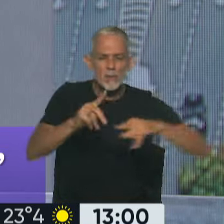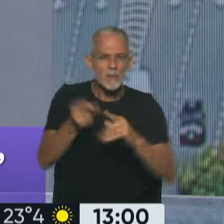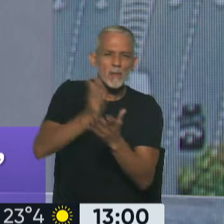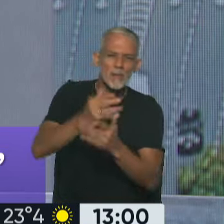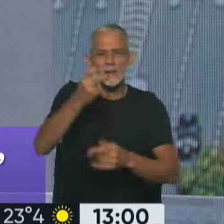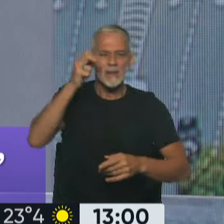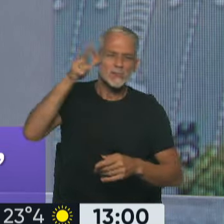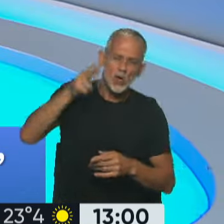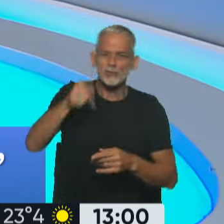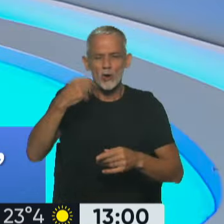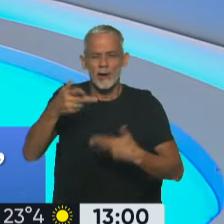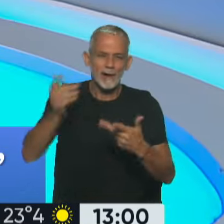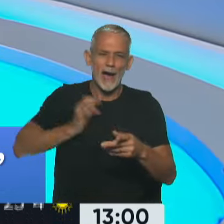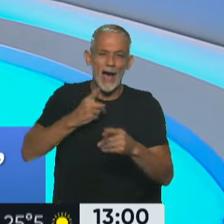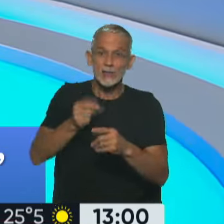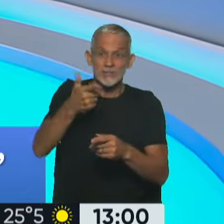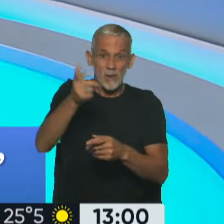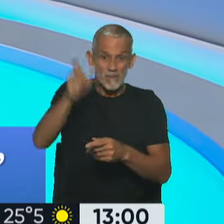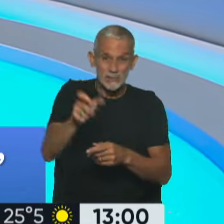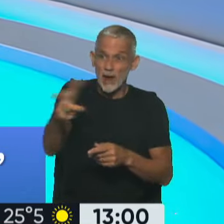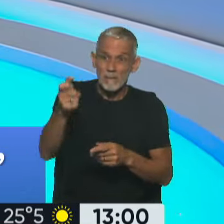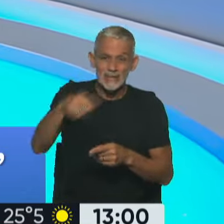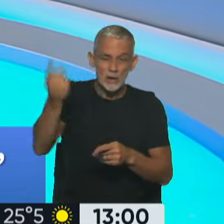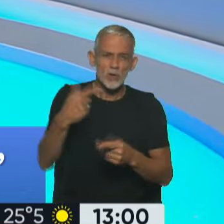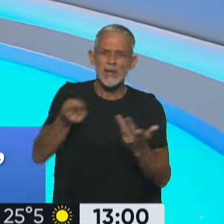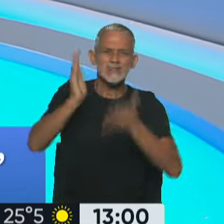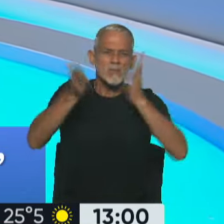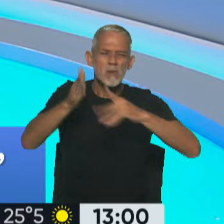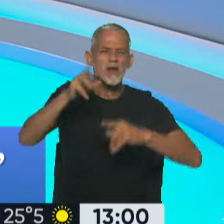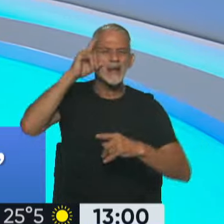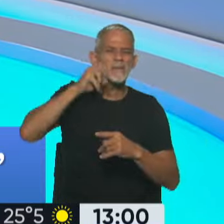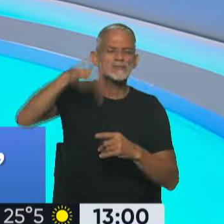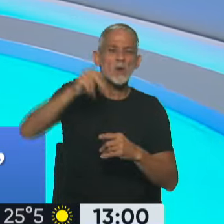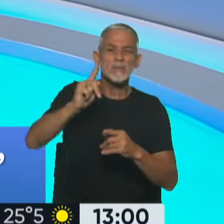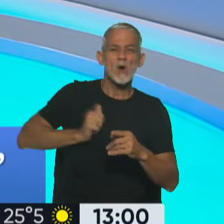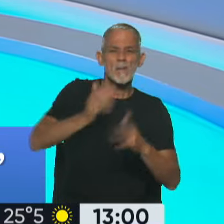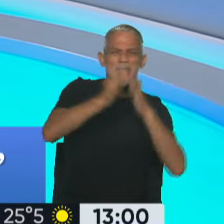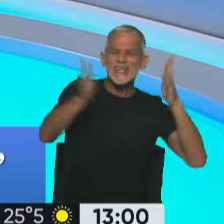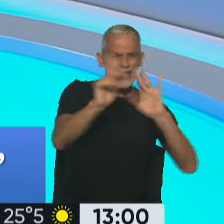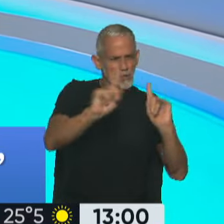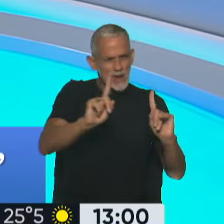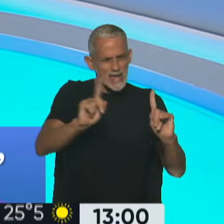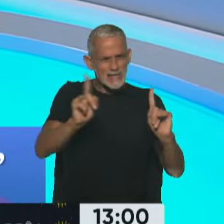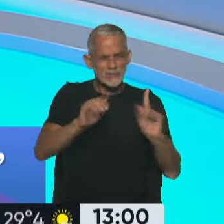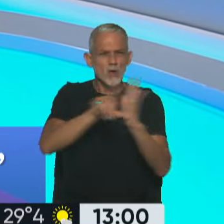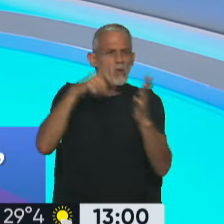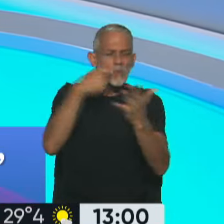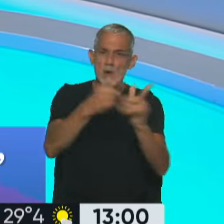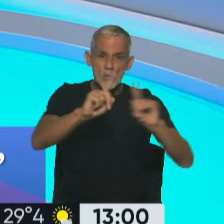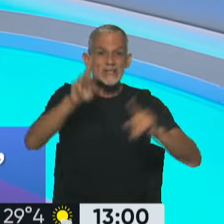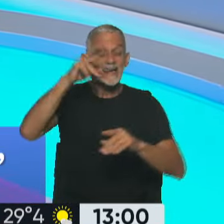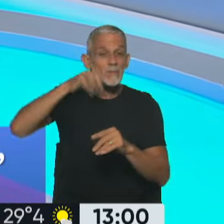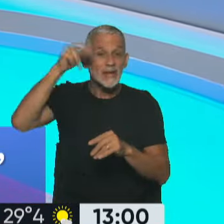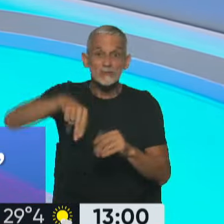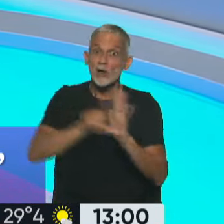25 años el que matare a otro. O sea, esto no tiene nada que ver con la represión de la dictadura, no tiene nada que ver con la represión ilegal. Estamos hablando de la